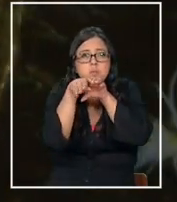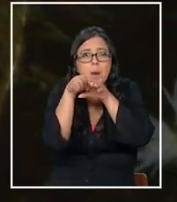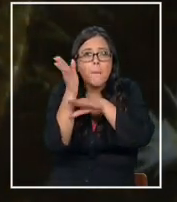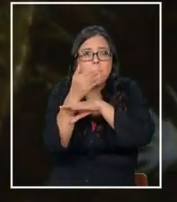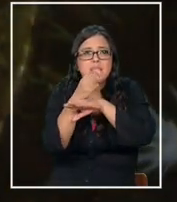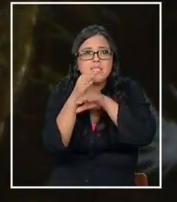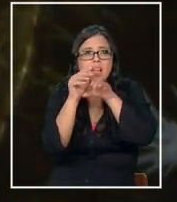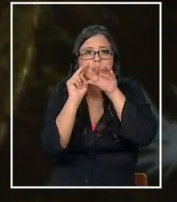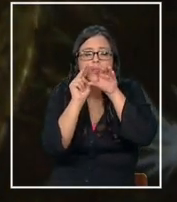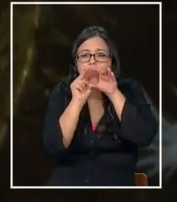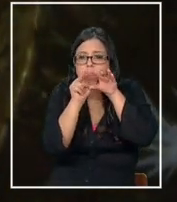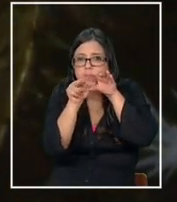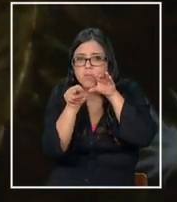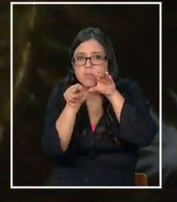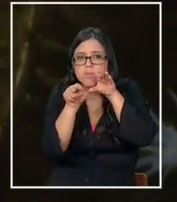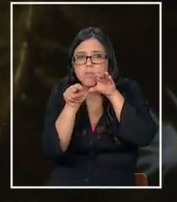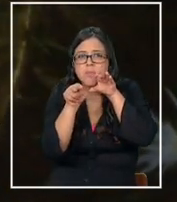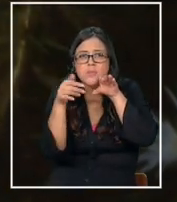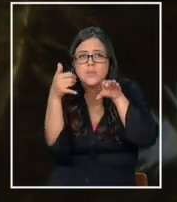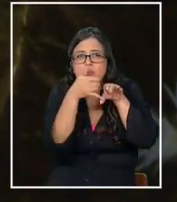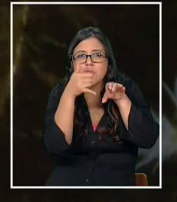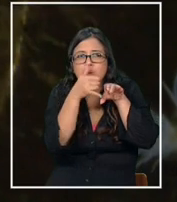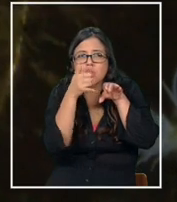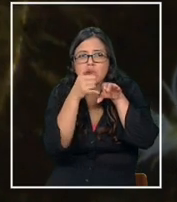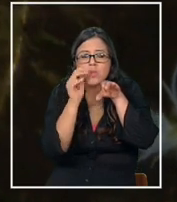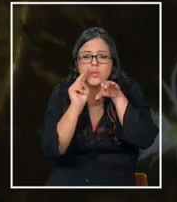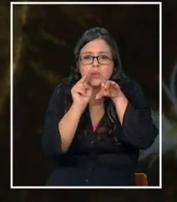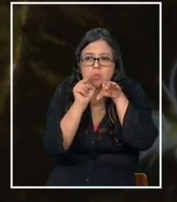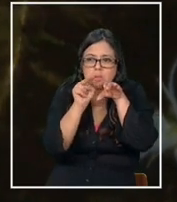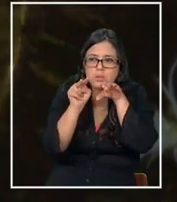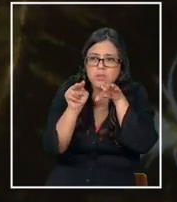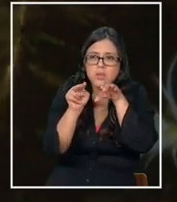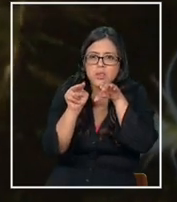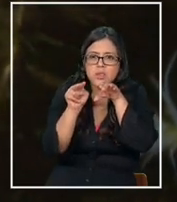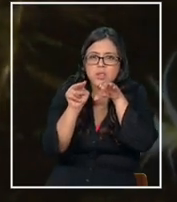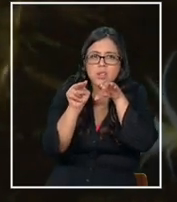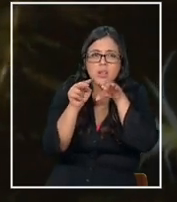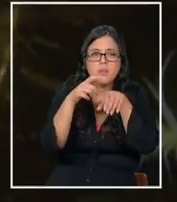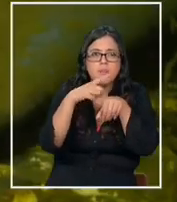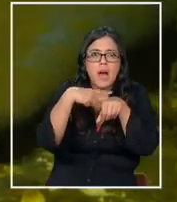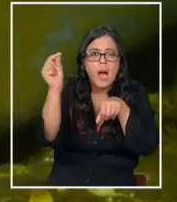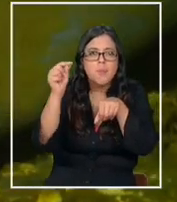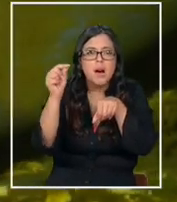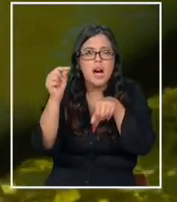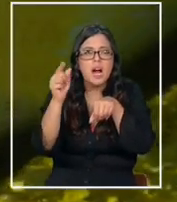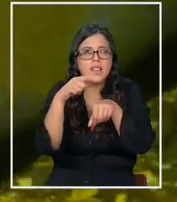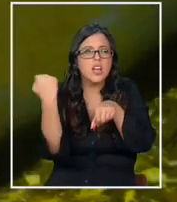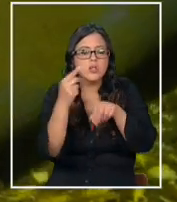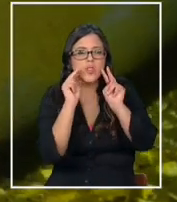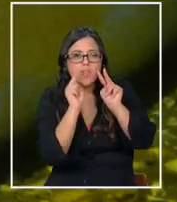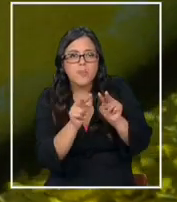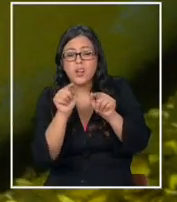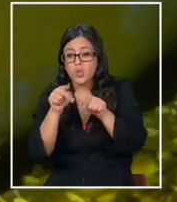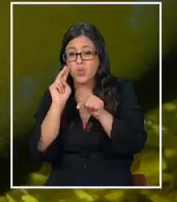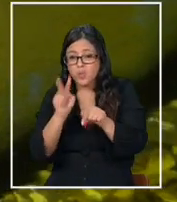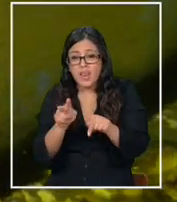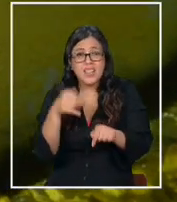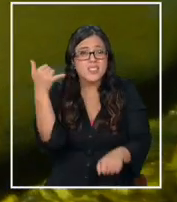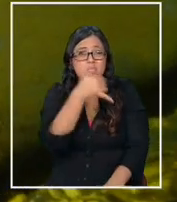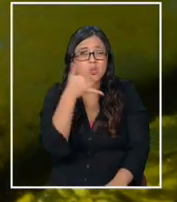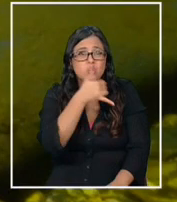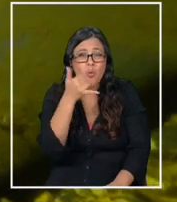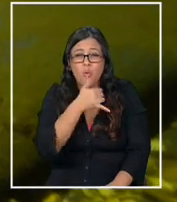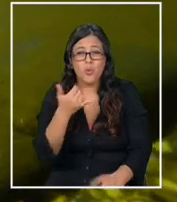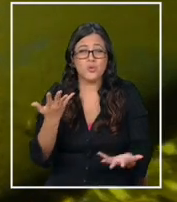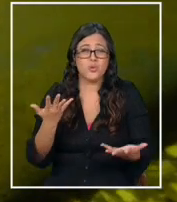contaminación le arrebató un lugar más apropiado para rehuir de nuestra presencia. Te encuentras con basura bajo el agua, entre